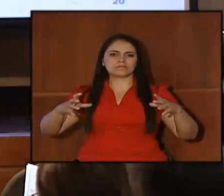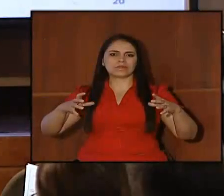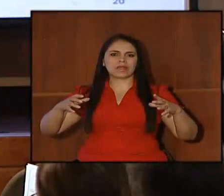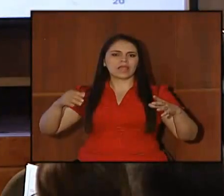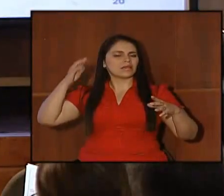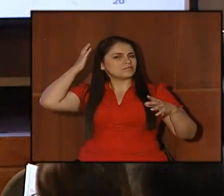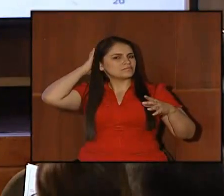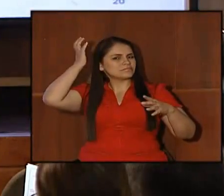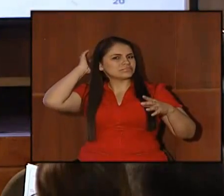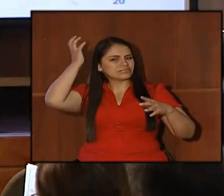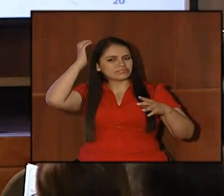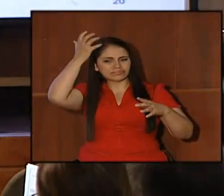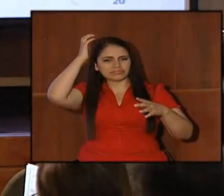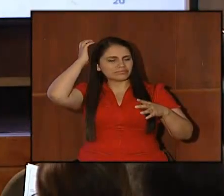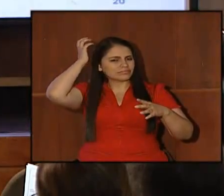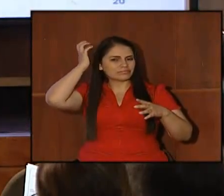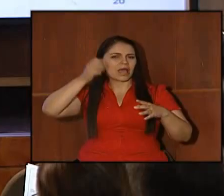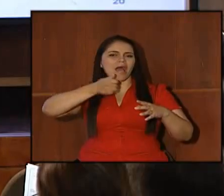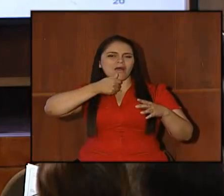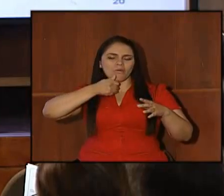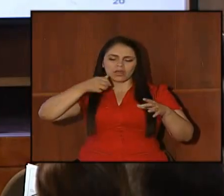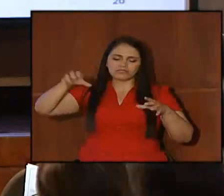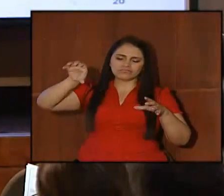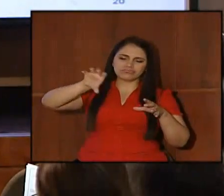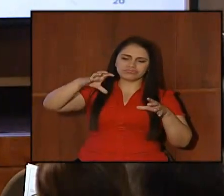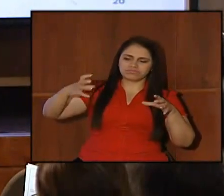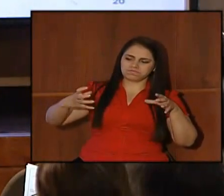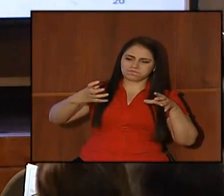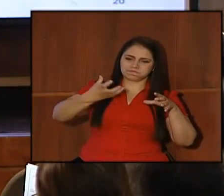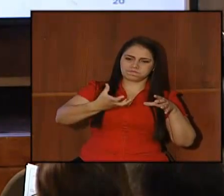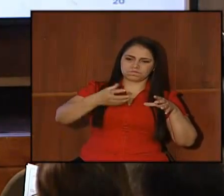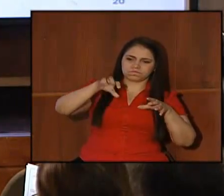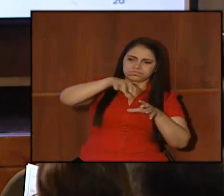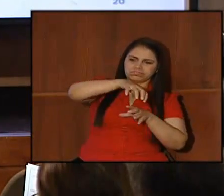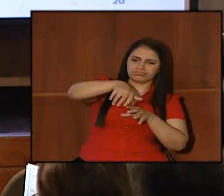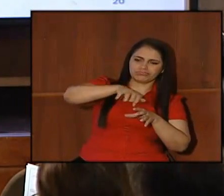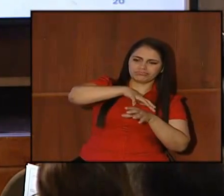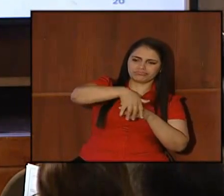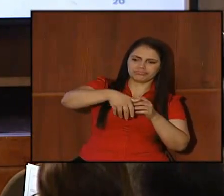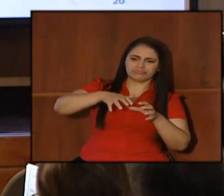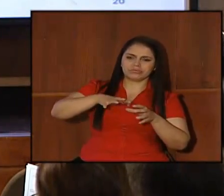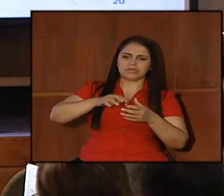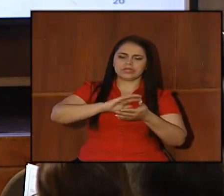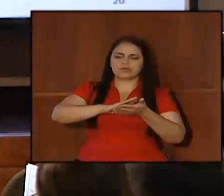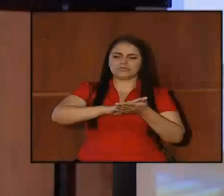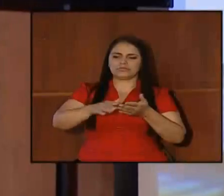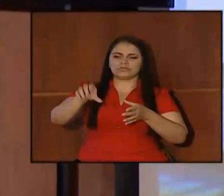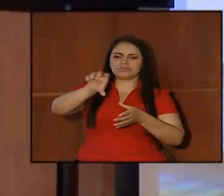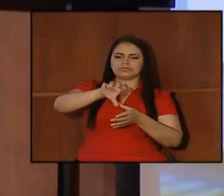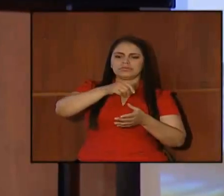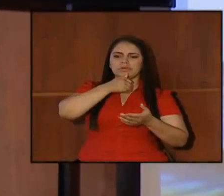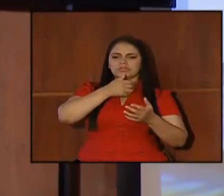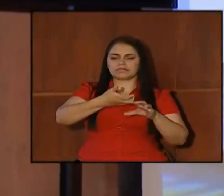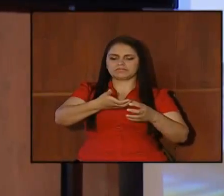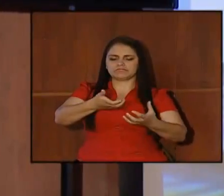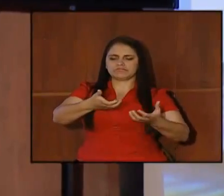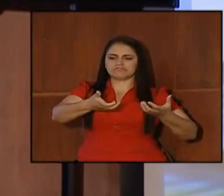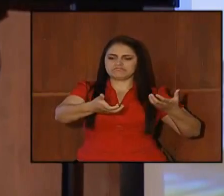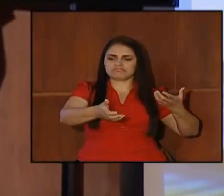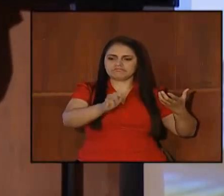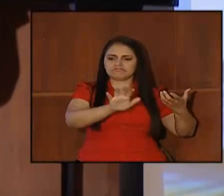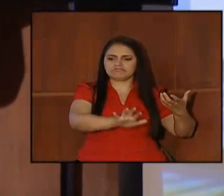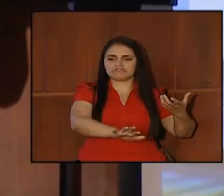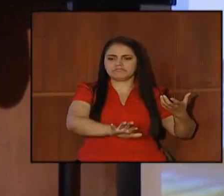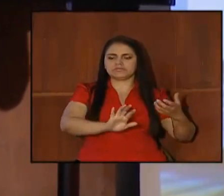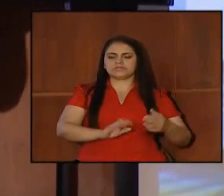el cabello, le echamos agua al cabello del paciente, suficiente champú y abundante agua, ¿cierto? En la